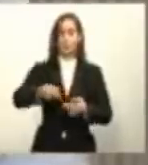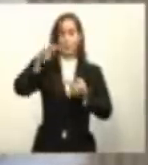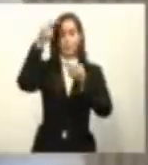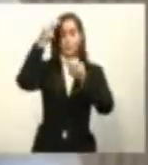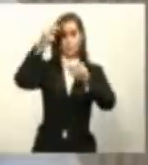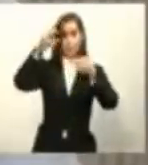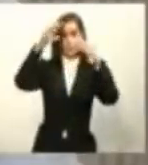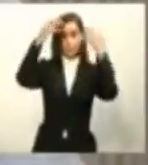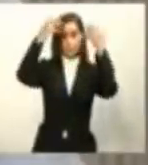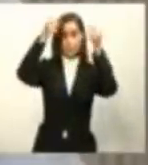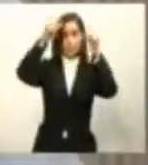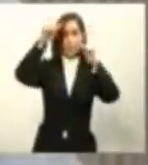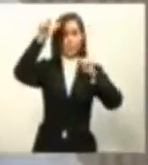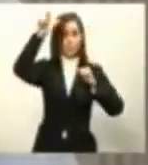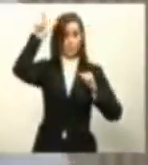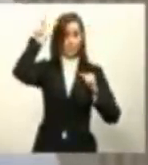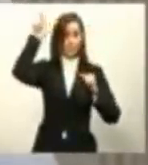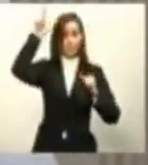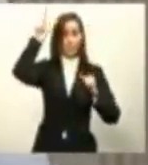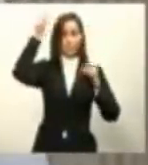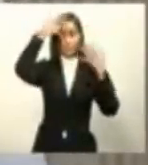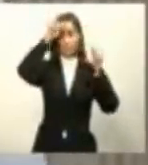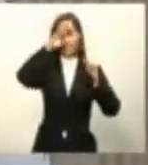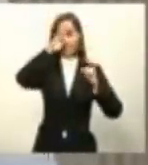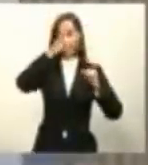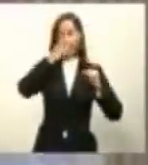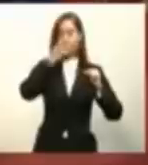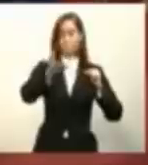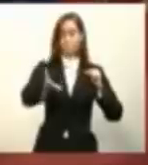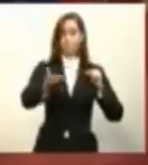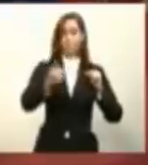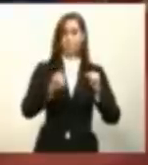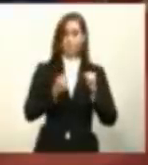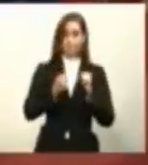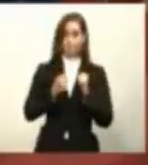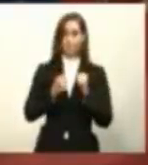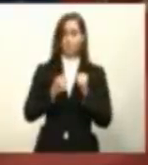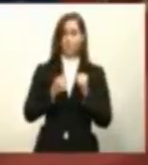Excelentísimo señor Luis Abinader, presidente de la República.